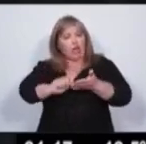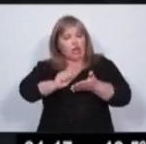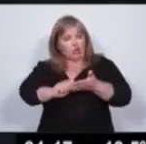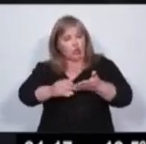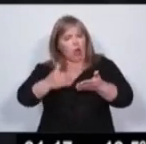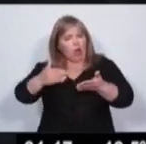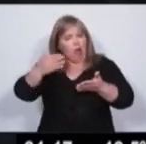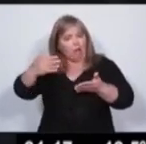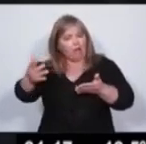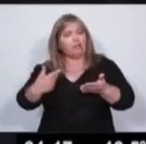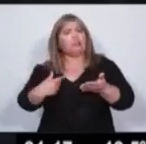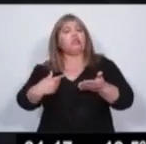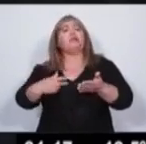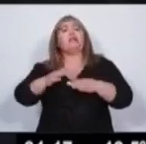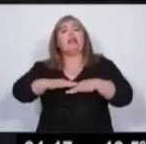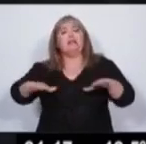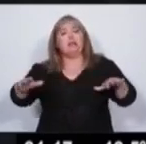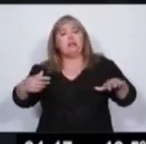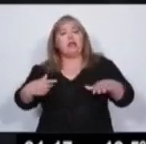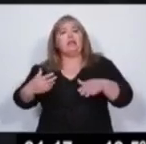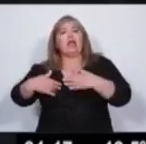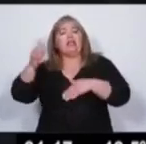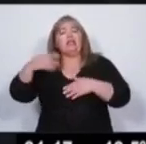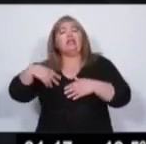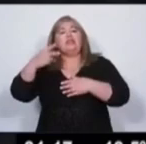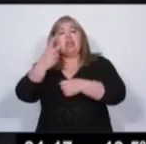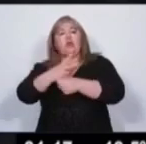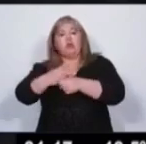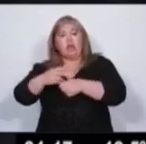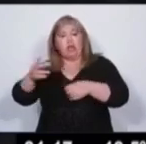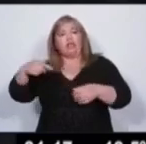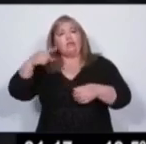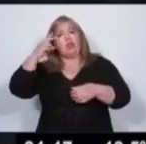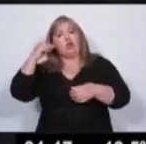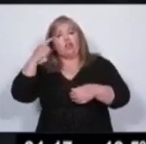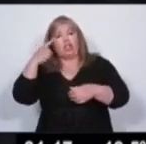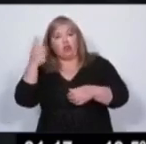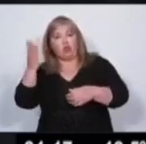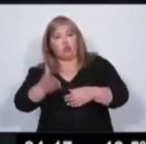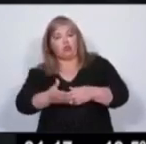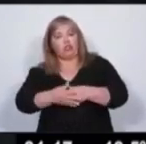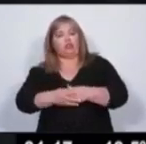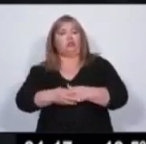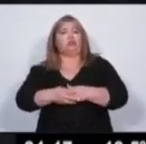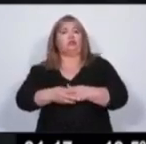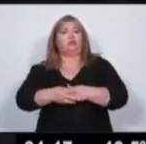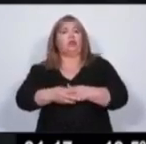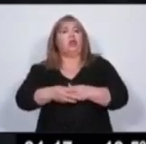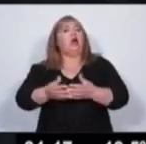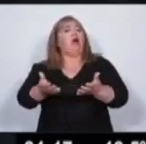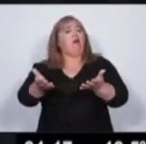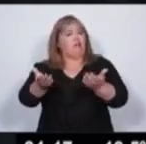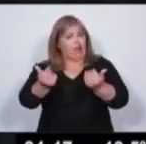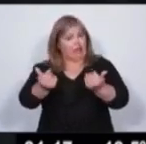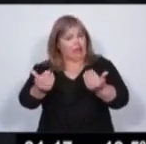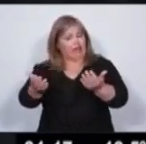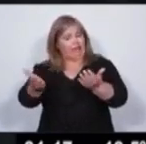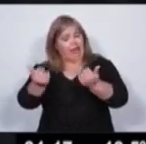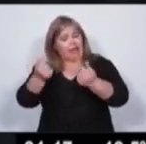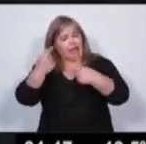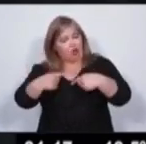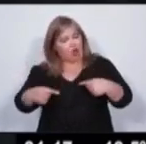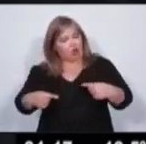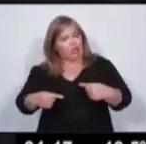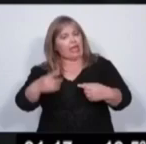y del 91% de la secundaria pero faltan cosas y falta mejorar sustantivamente